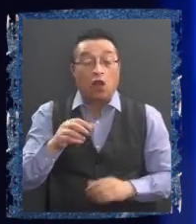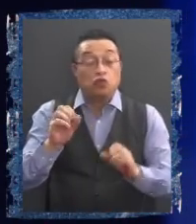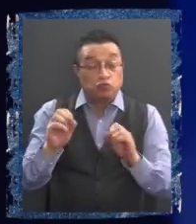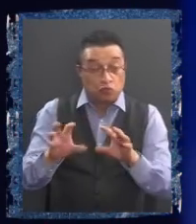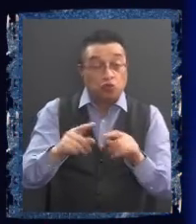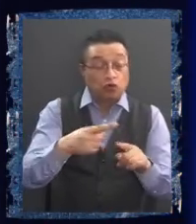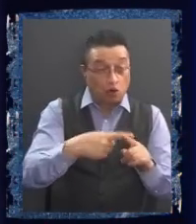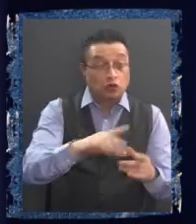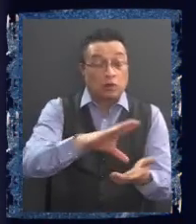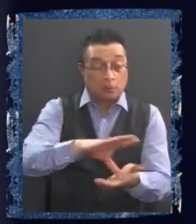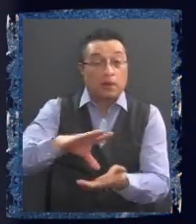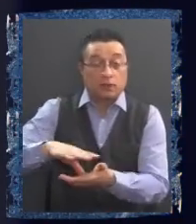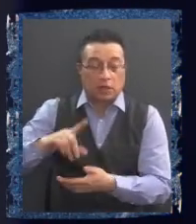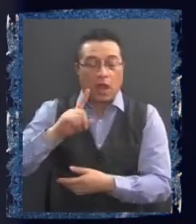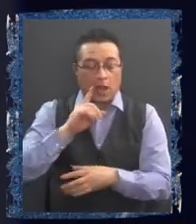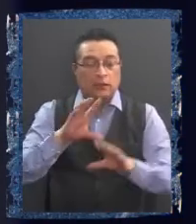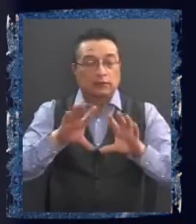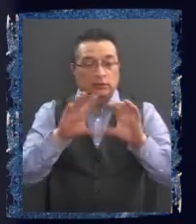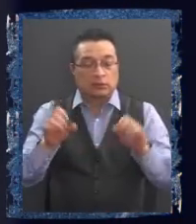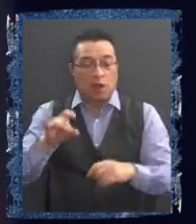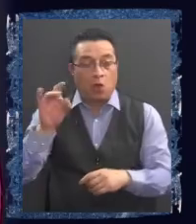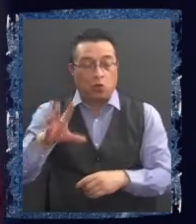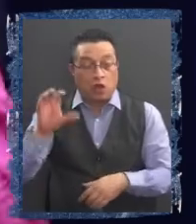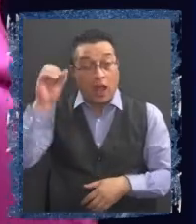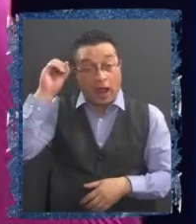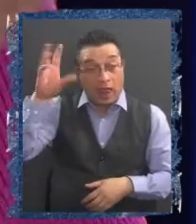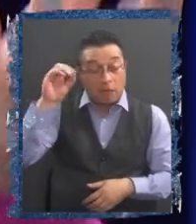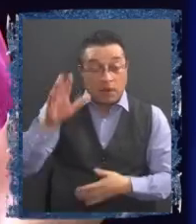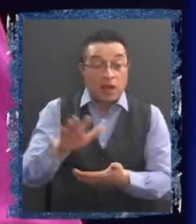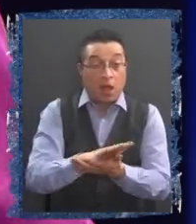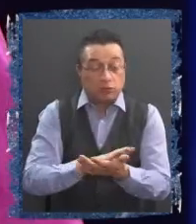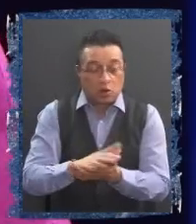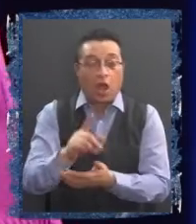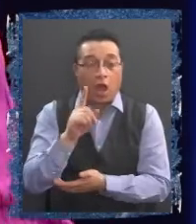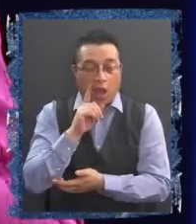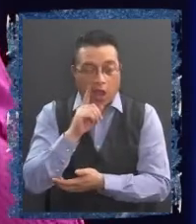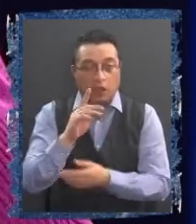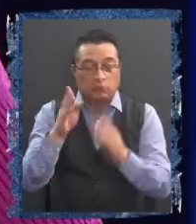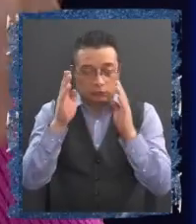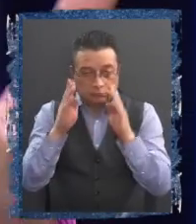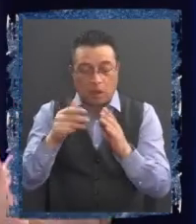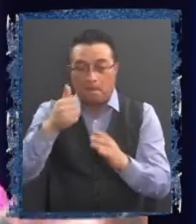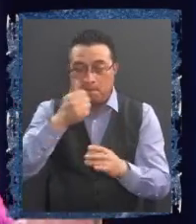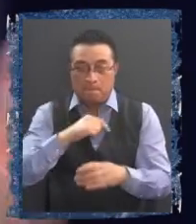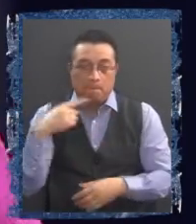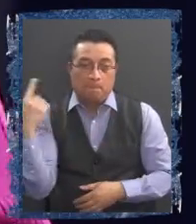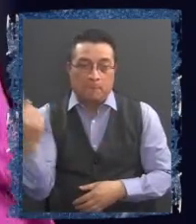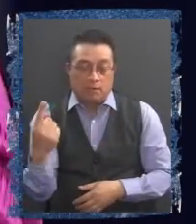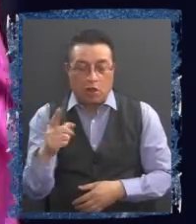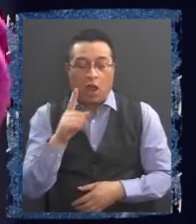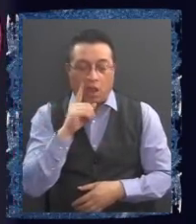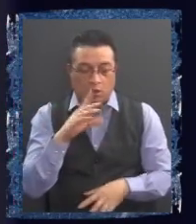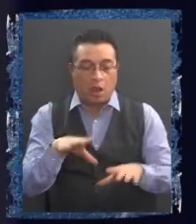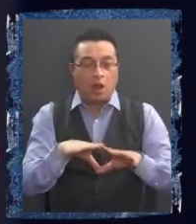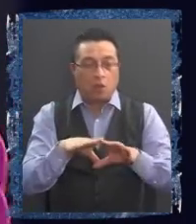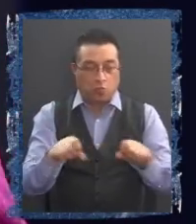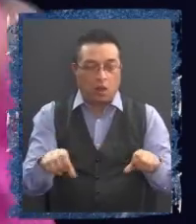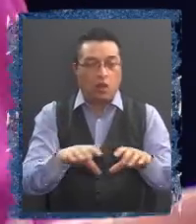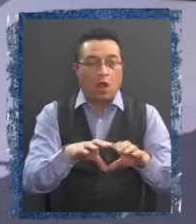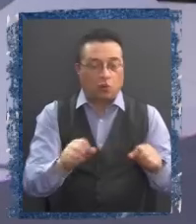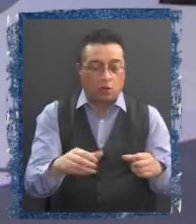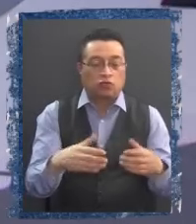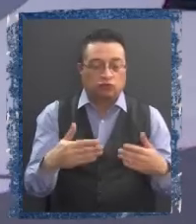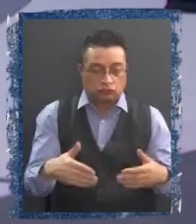que tienen sistema único, como Alemania, por ejemplo, tienen prestadores públicos y privados que hacen acuerdos y se